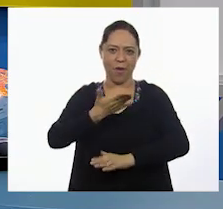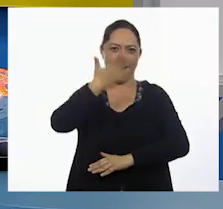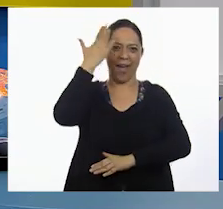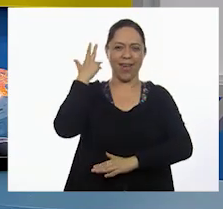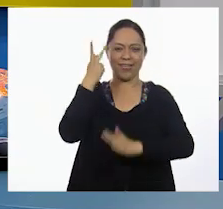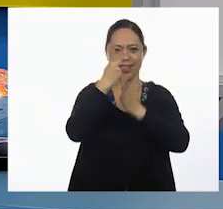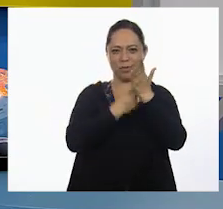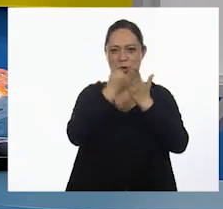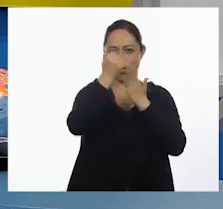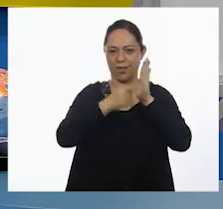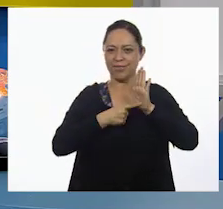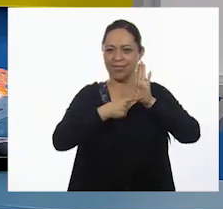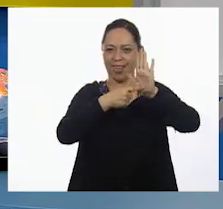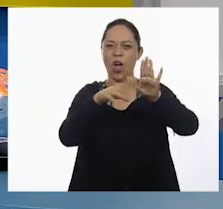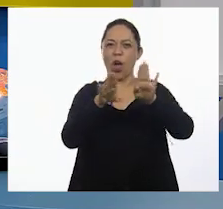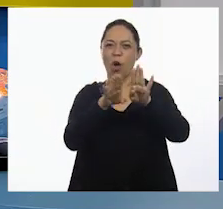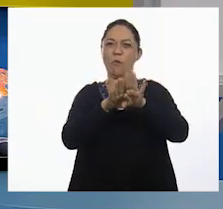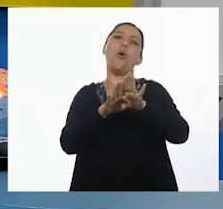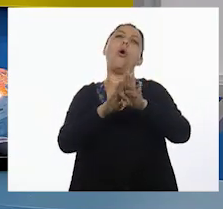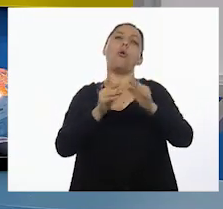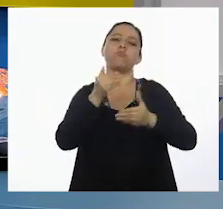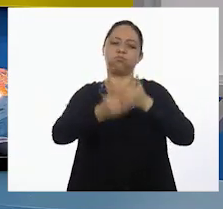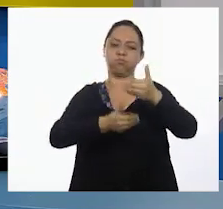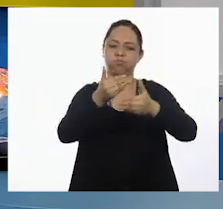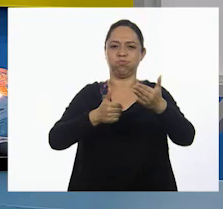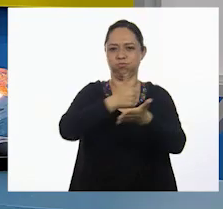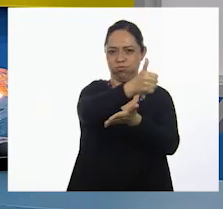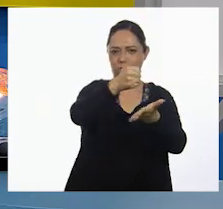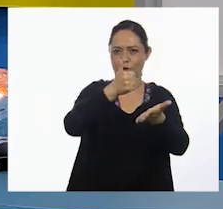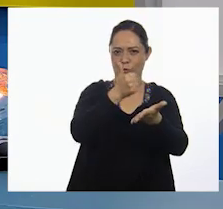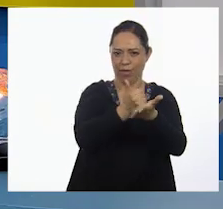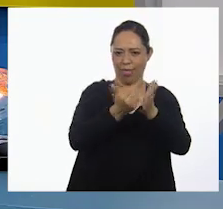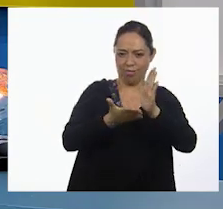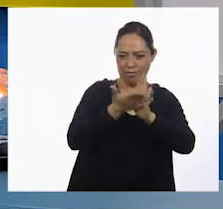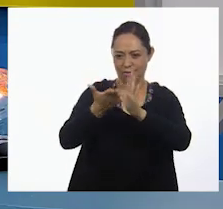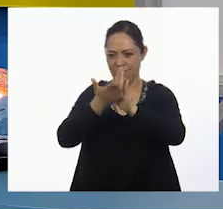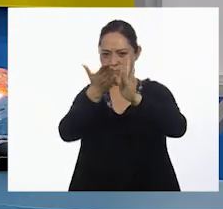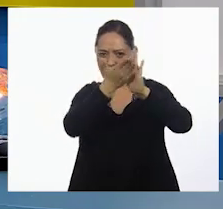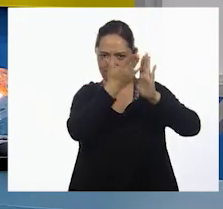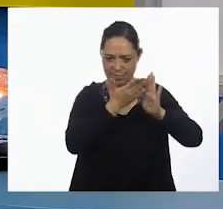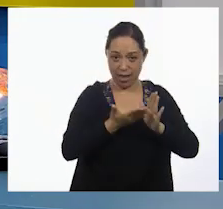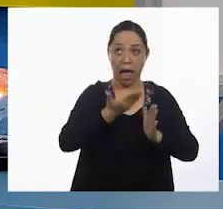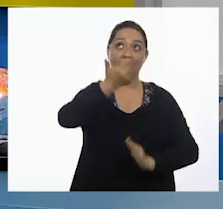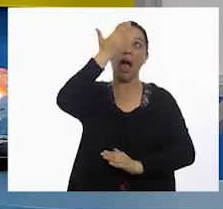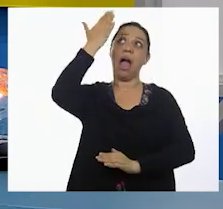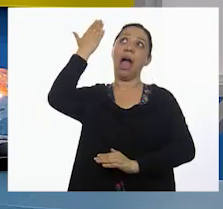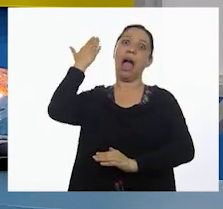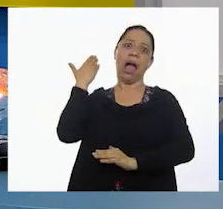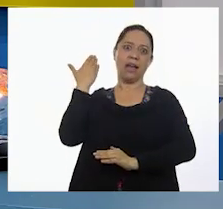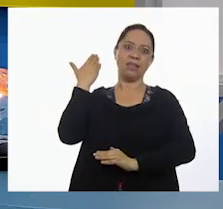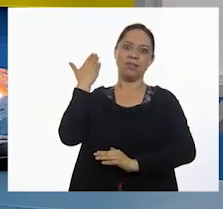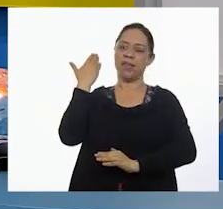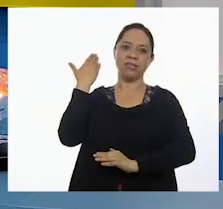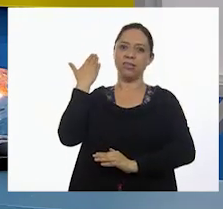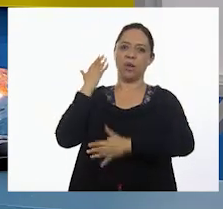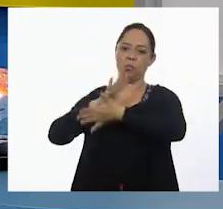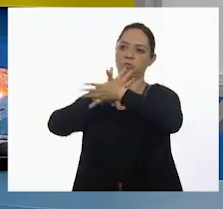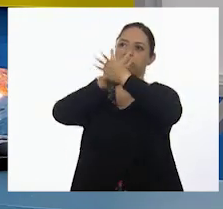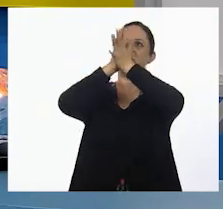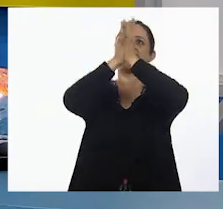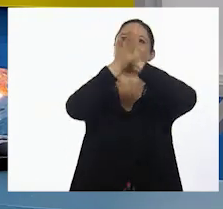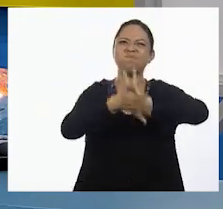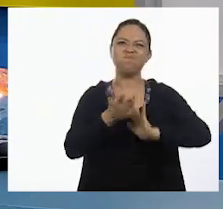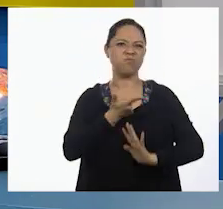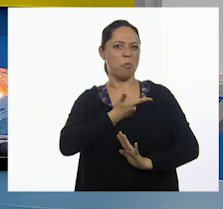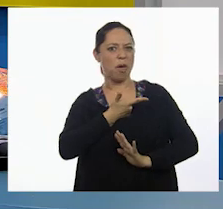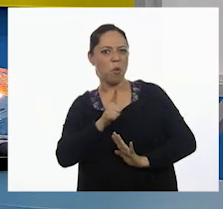de desarrollo urbano, que a veces nuestra comunidad no es como años anteriores y no nos gusta mucho, o vemos que hay ciertas